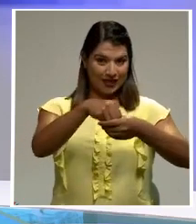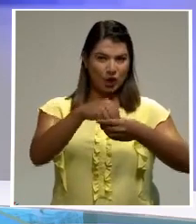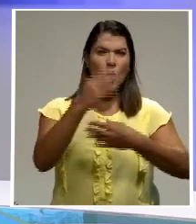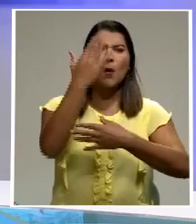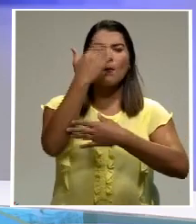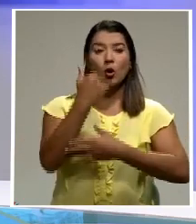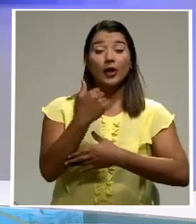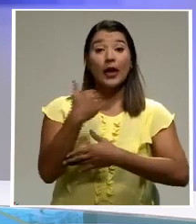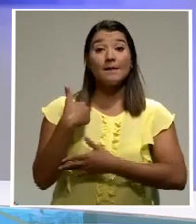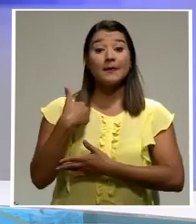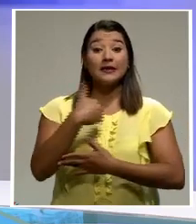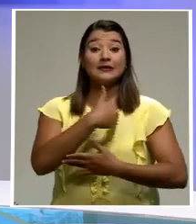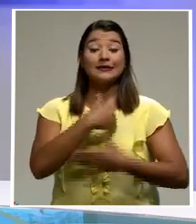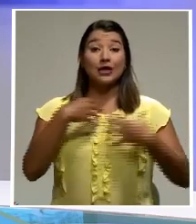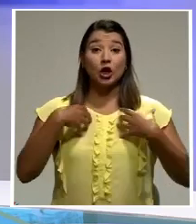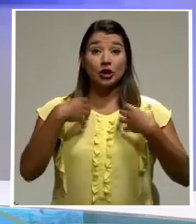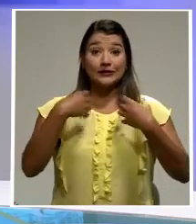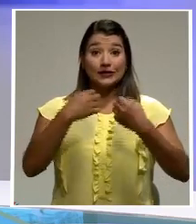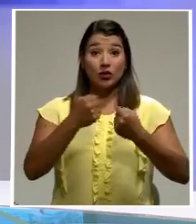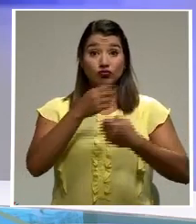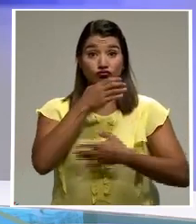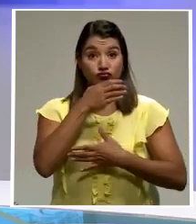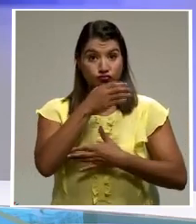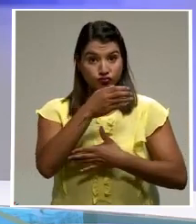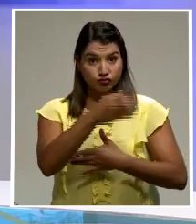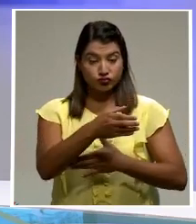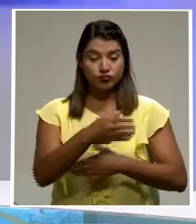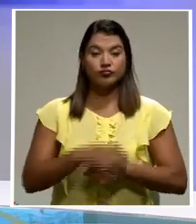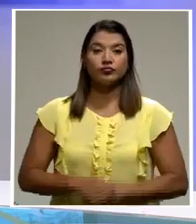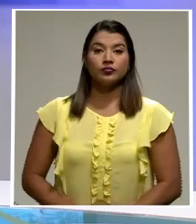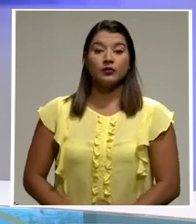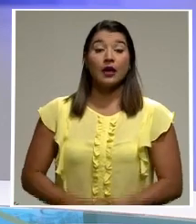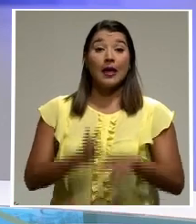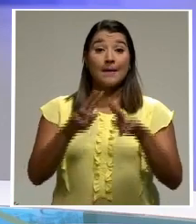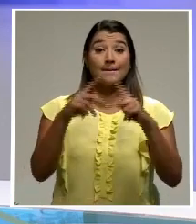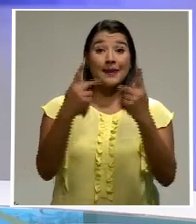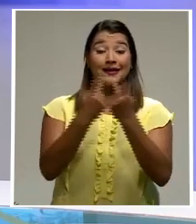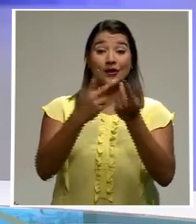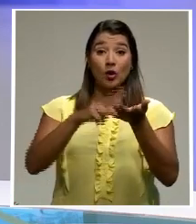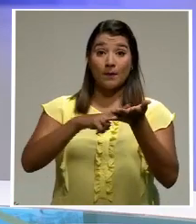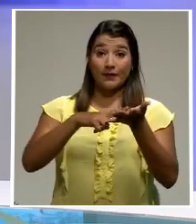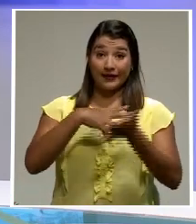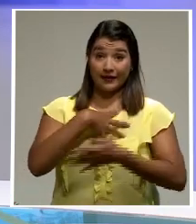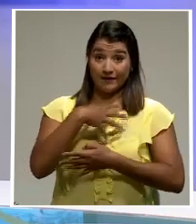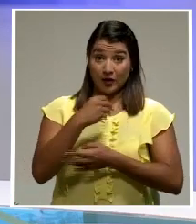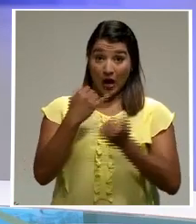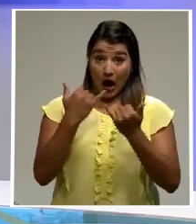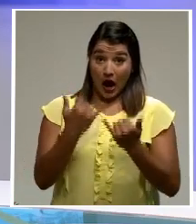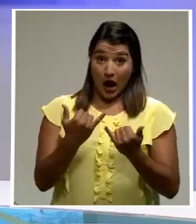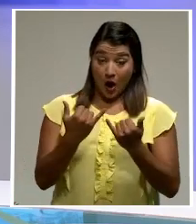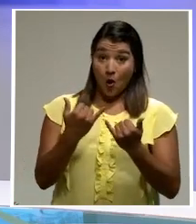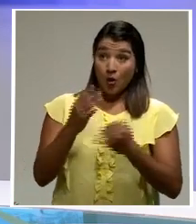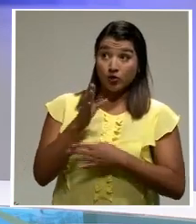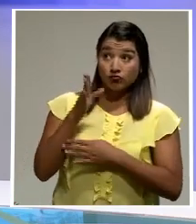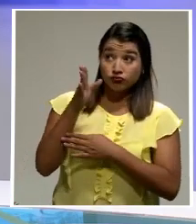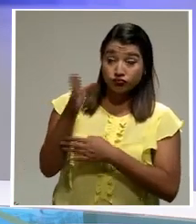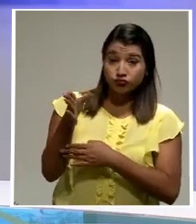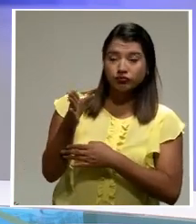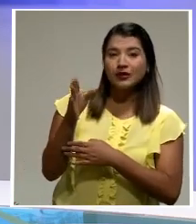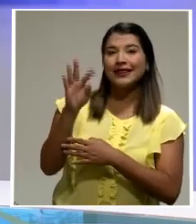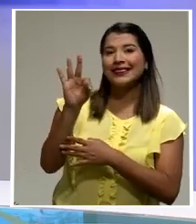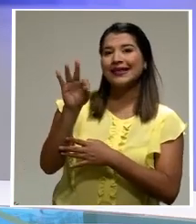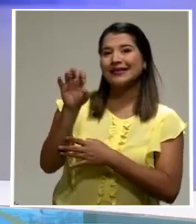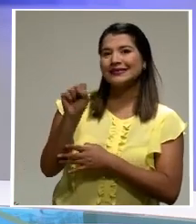una recomendación del Ministerio de Salud. El PLN acudirá ahora al Tribunal Supremo de Elecciones